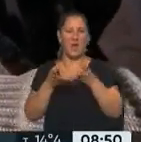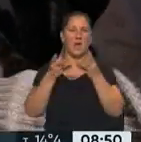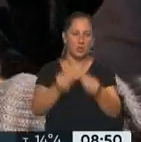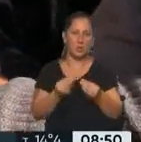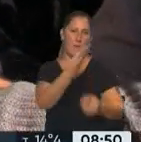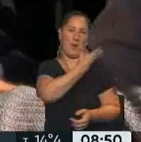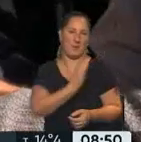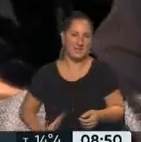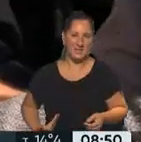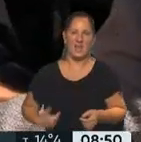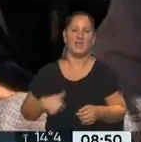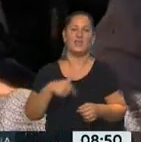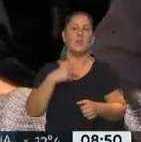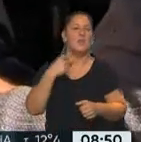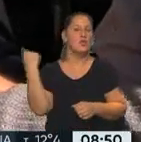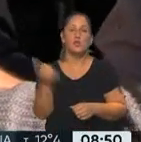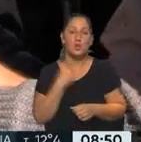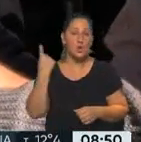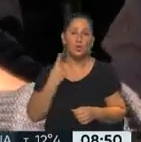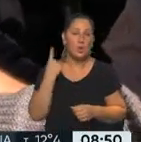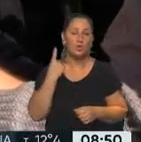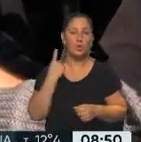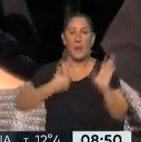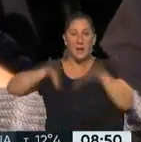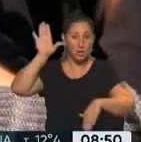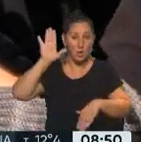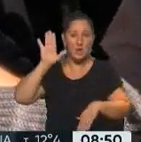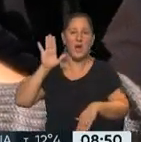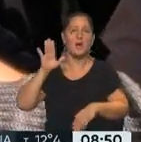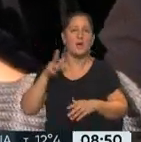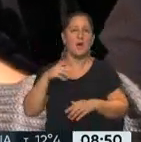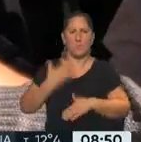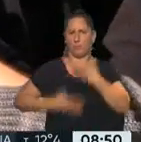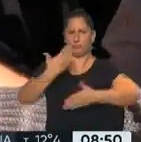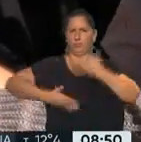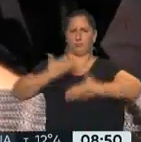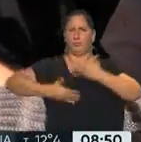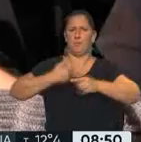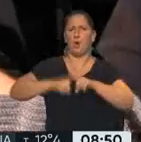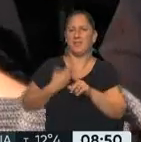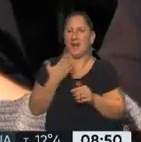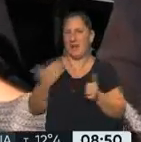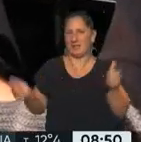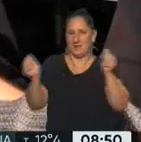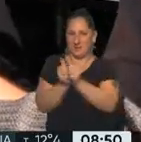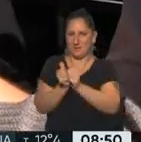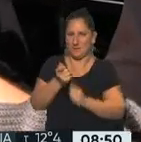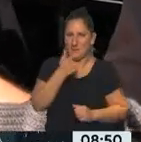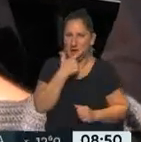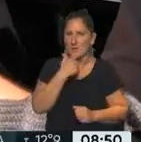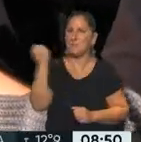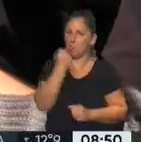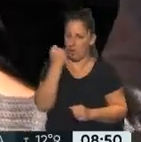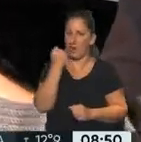gobernador. Muchos de nosotros, pero digo, gran parte de nosotros, crecimos muchísimo en la política al lado de él, o sea que el rol que tiene es